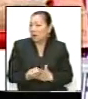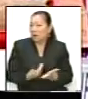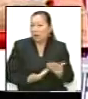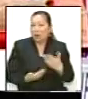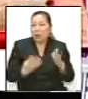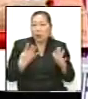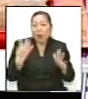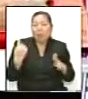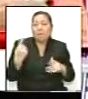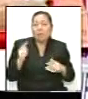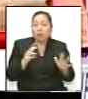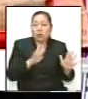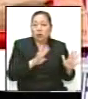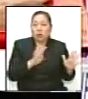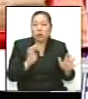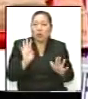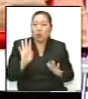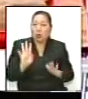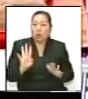de